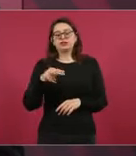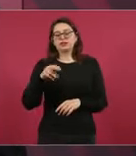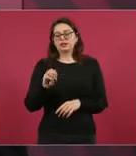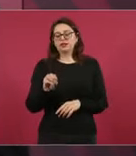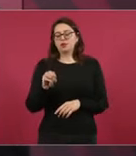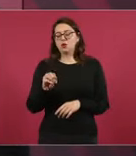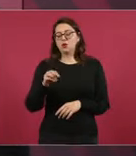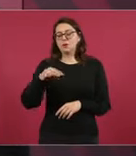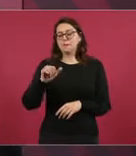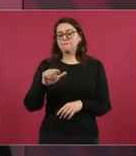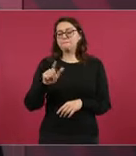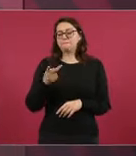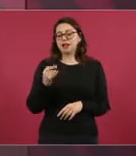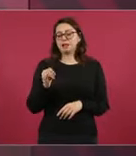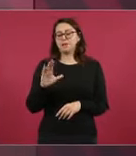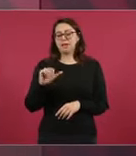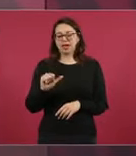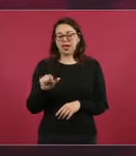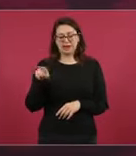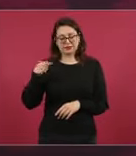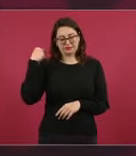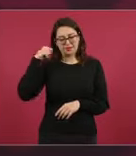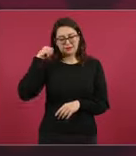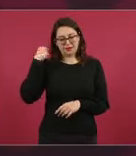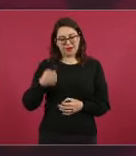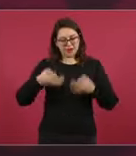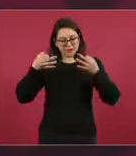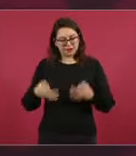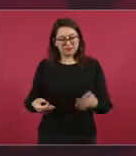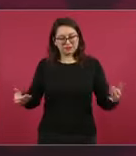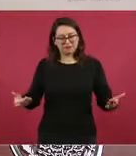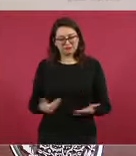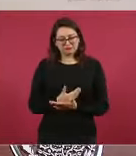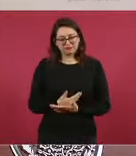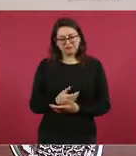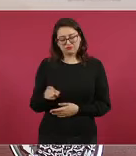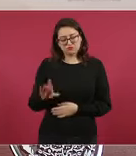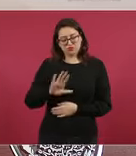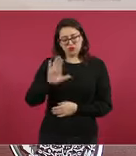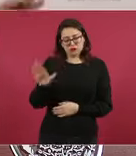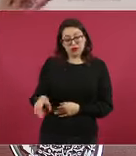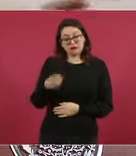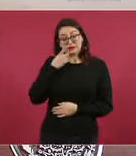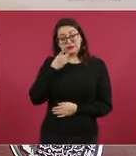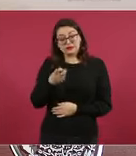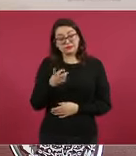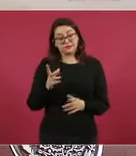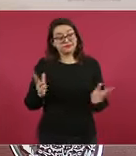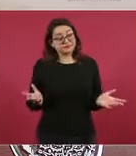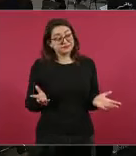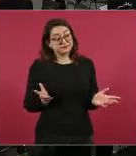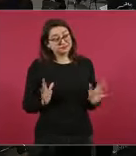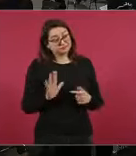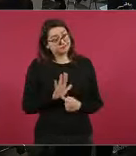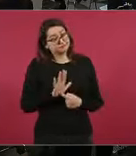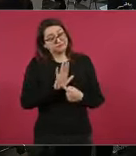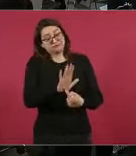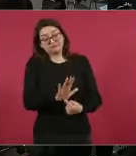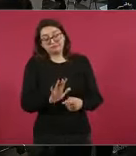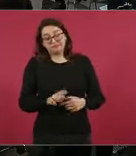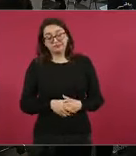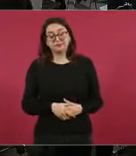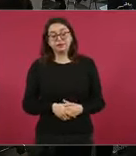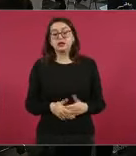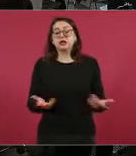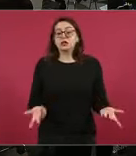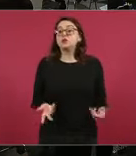finado de Tabasco, ahí queda eso. Sin duda, por eso queremos que huele de Hermosillo a la IFA